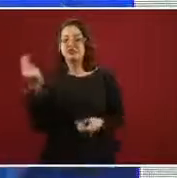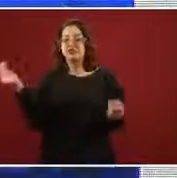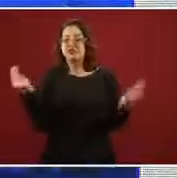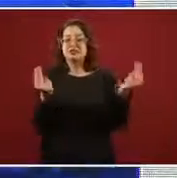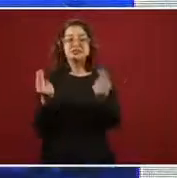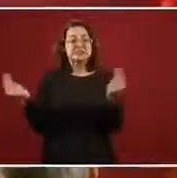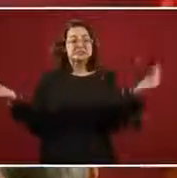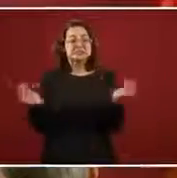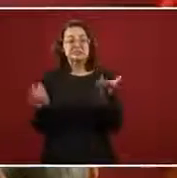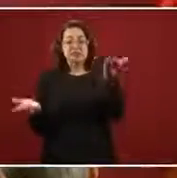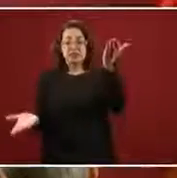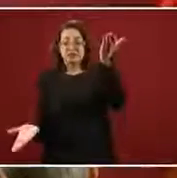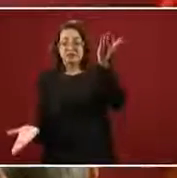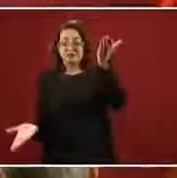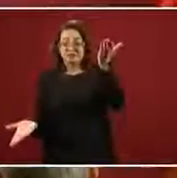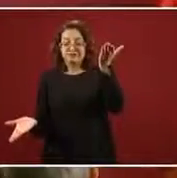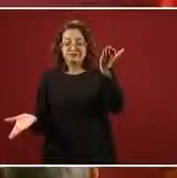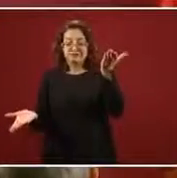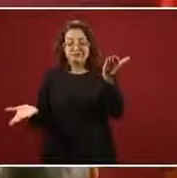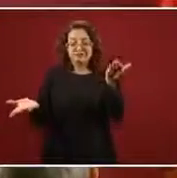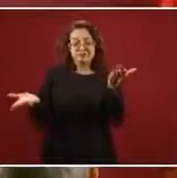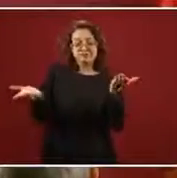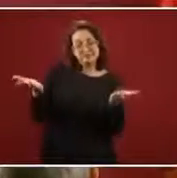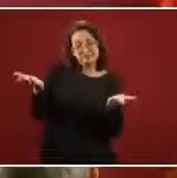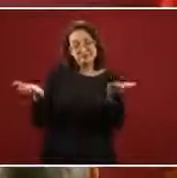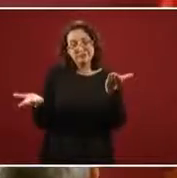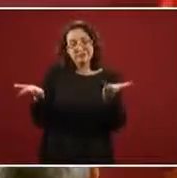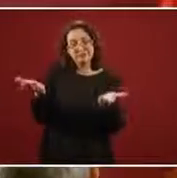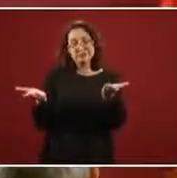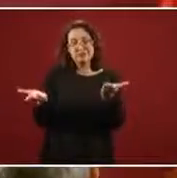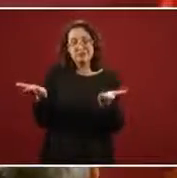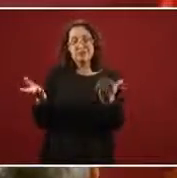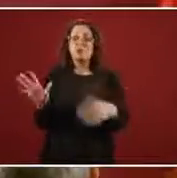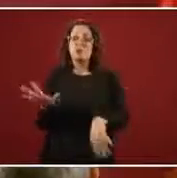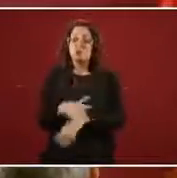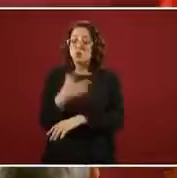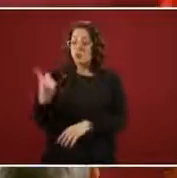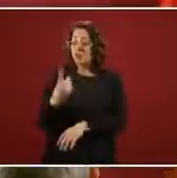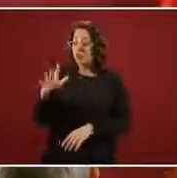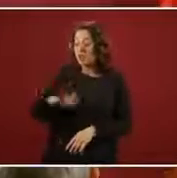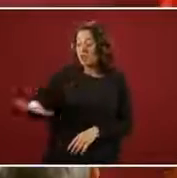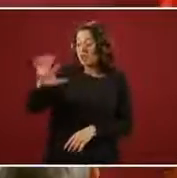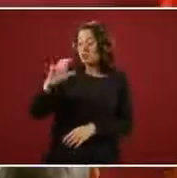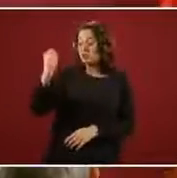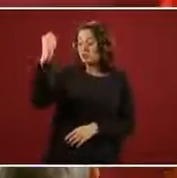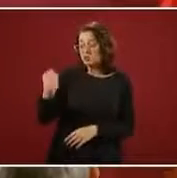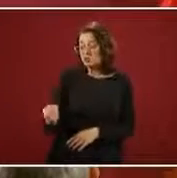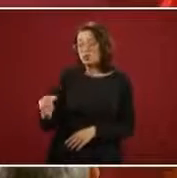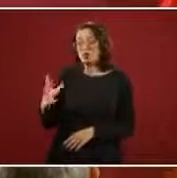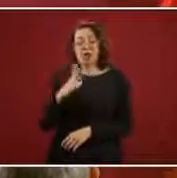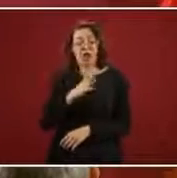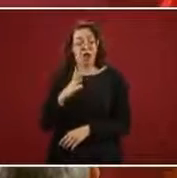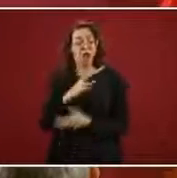Aquí, a pesar del gran potencial económico que se tiene, porque aquí